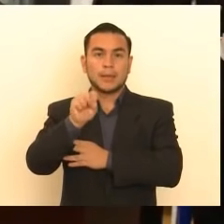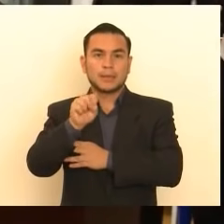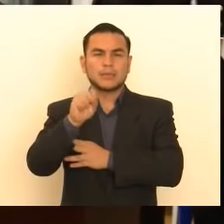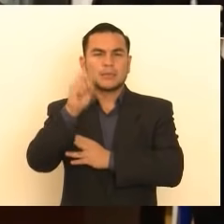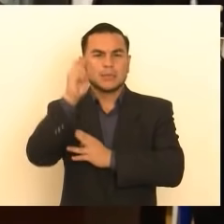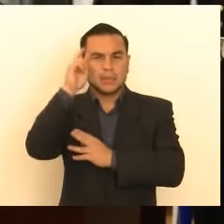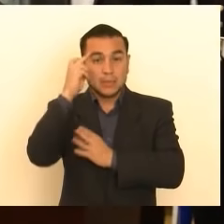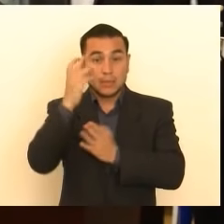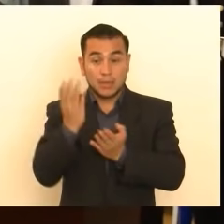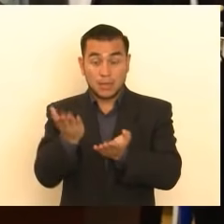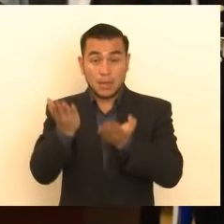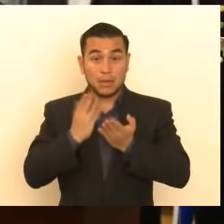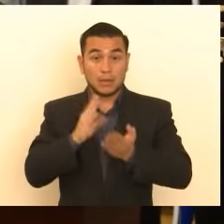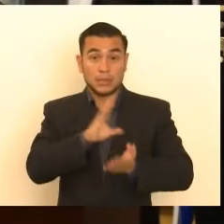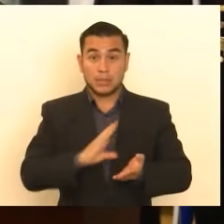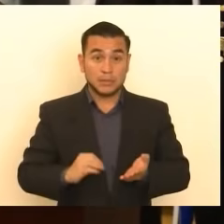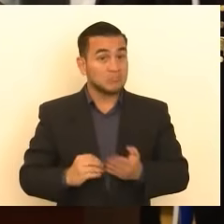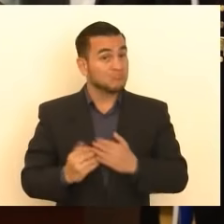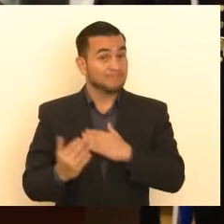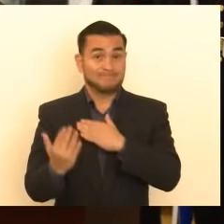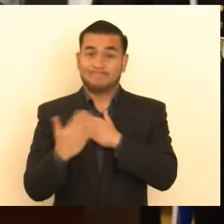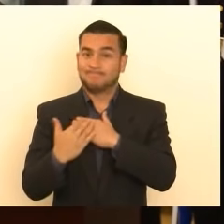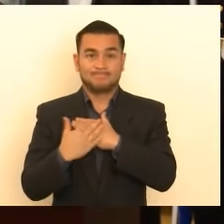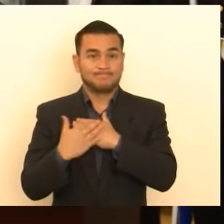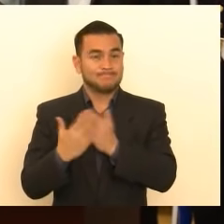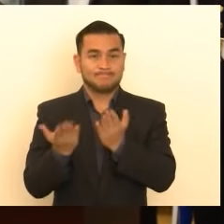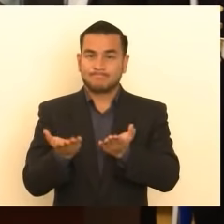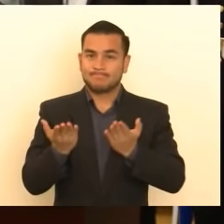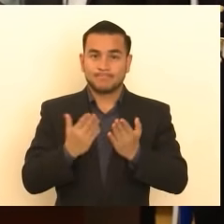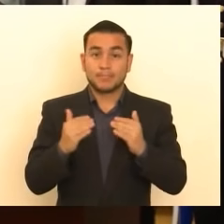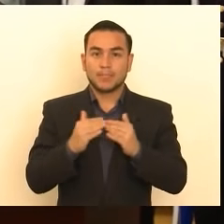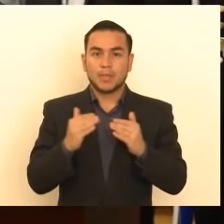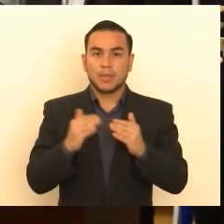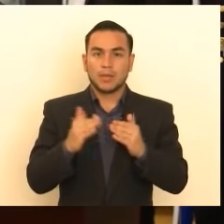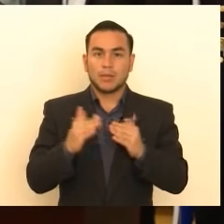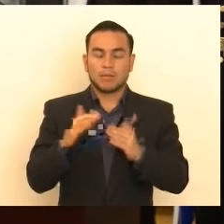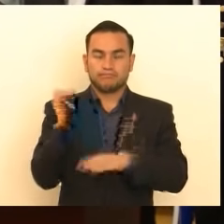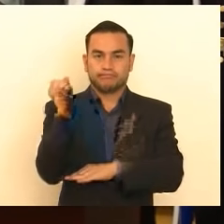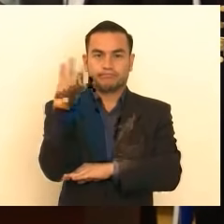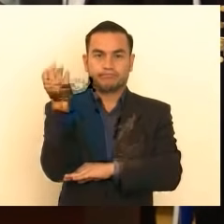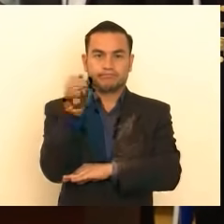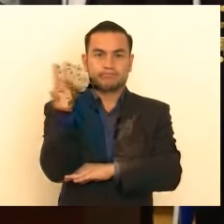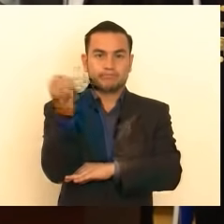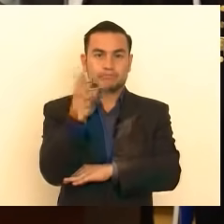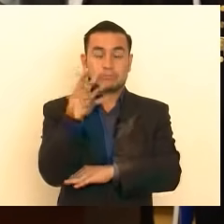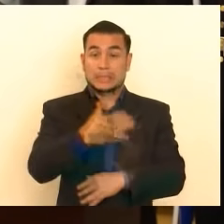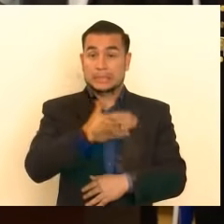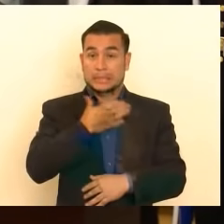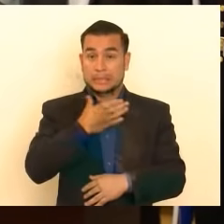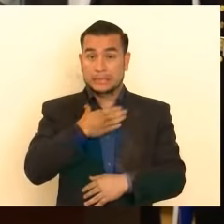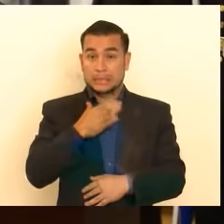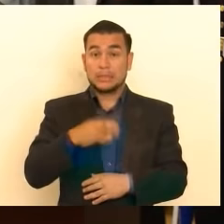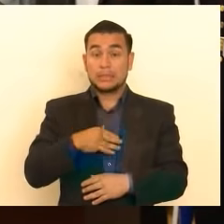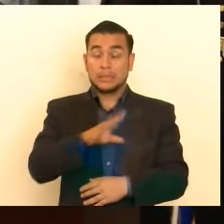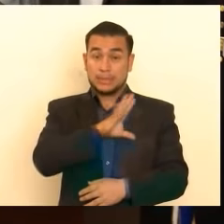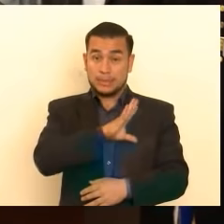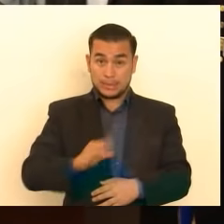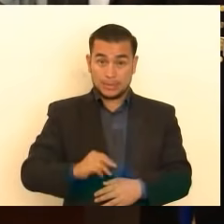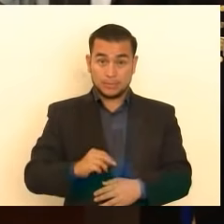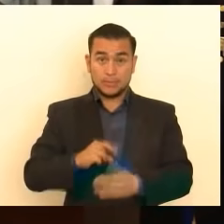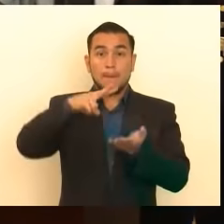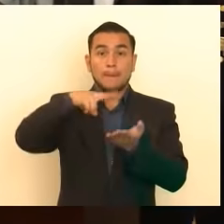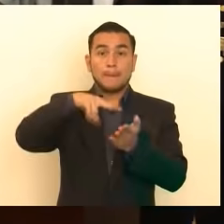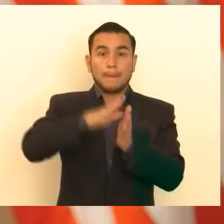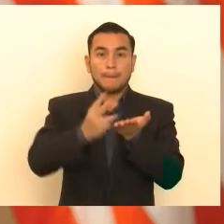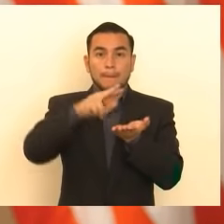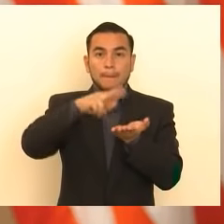teníamos la alerta de viaje más alta que se podía tener, una alerta muy, muy alta que es reconsidera el viaje a El Salvador.